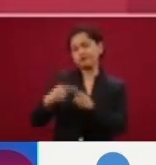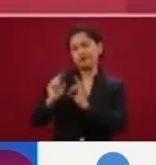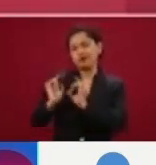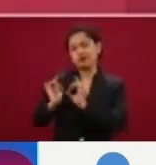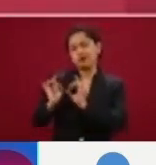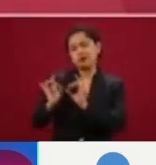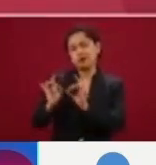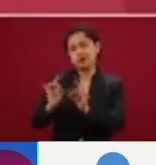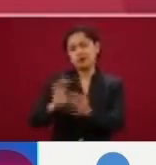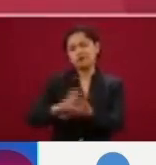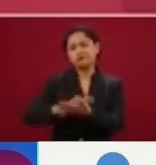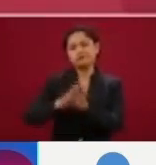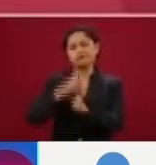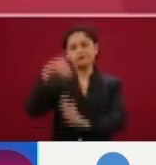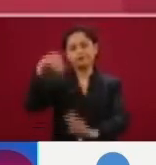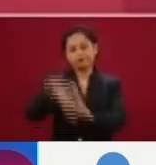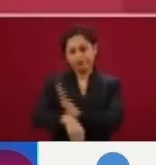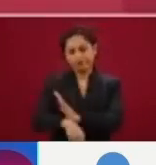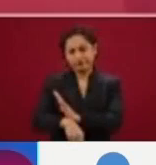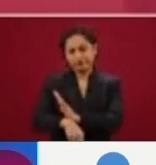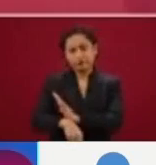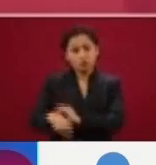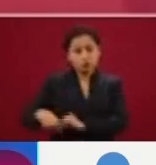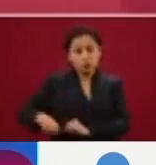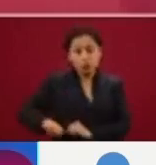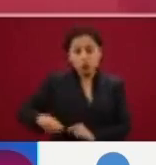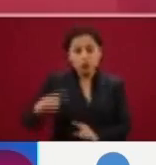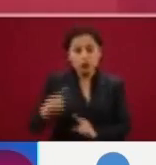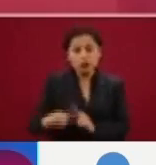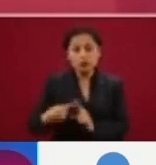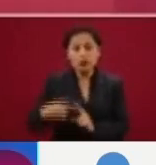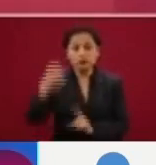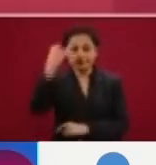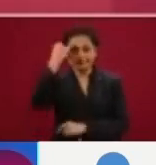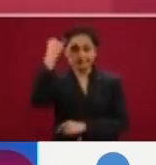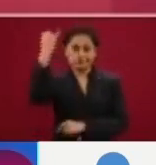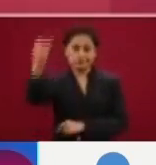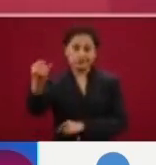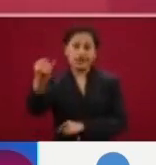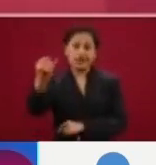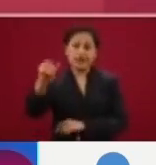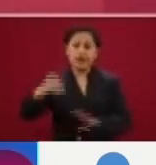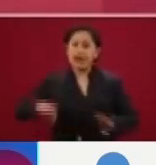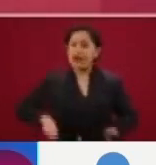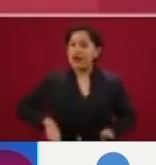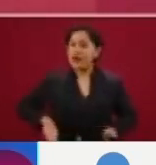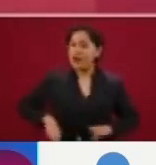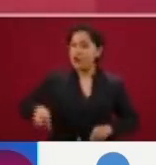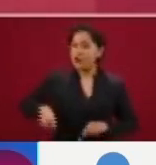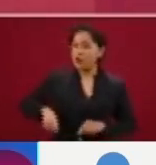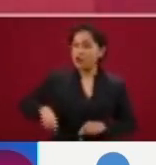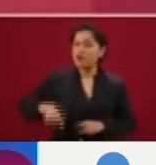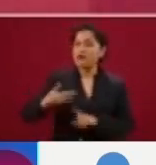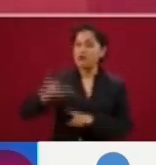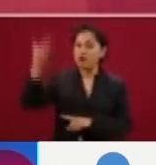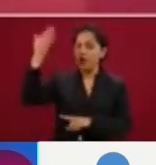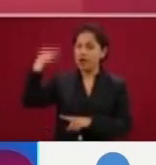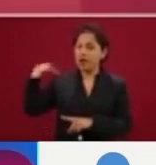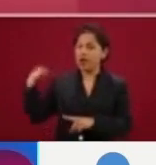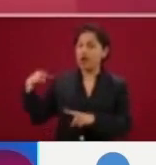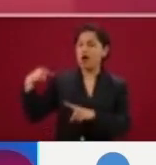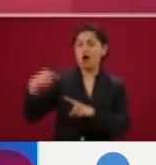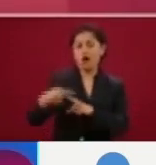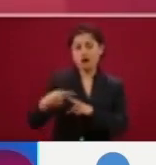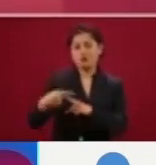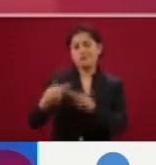sobre todo por la política que se impuso durante muchos años.